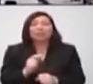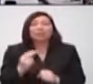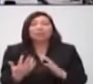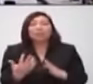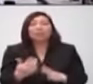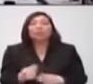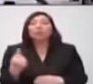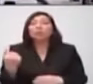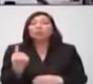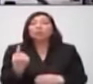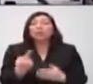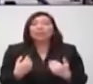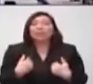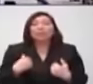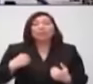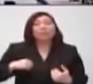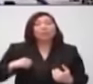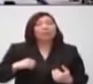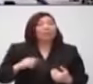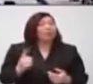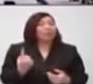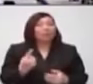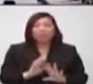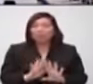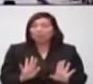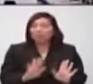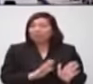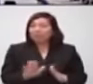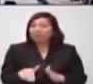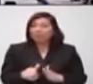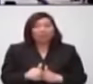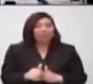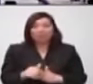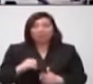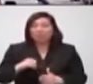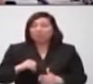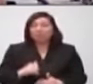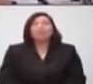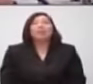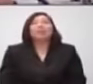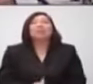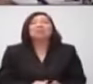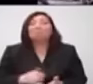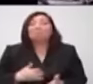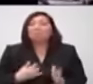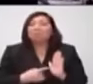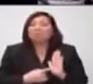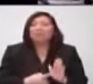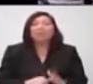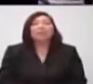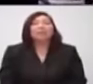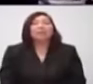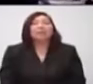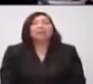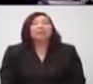2015, solo en lo que corresponde a la municipalidad. No estamos hablando de toda la corporación municipal, que eso se puede multiplicar por